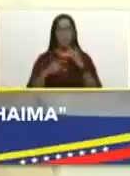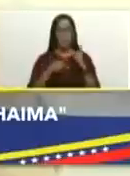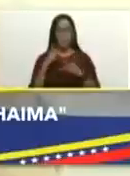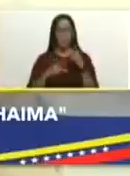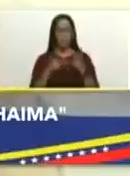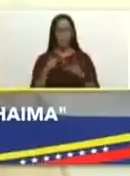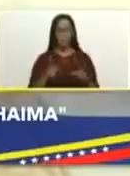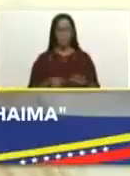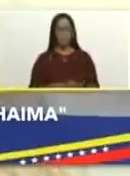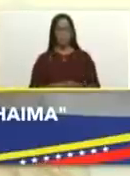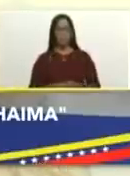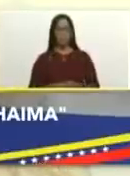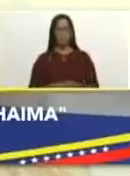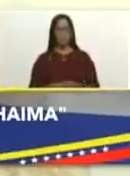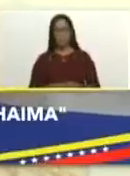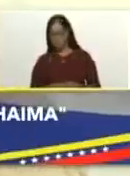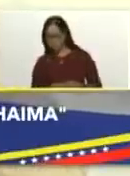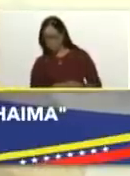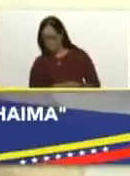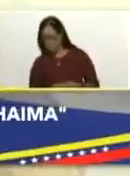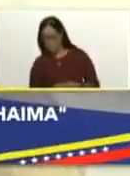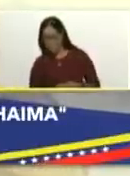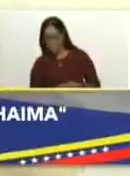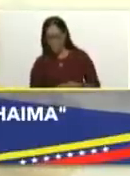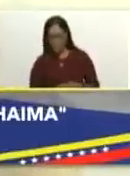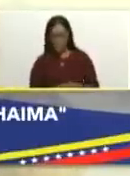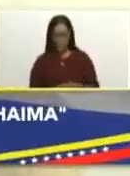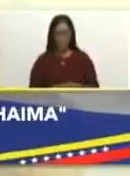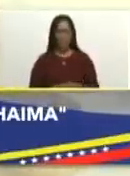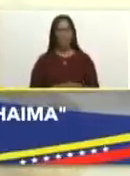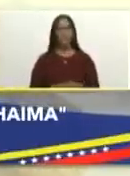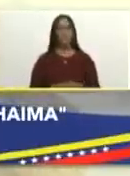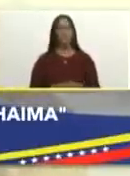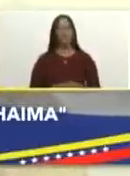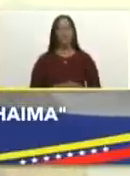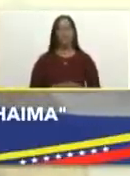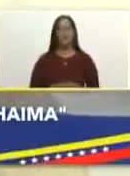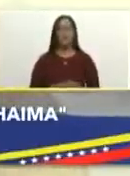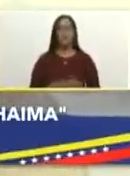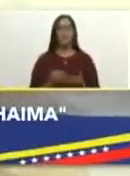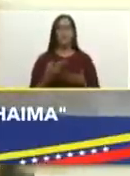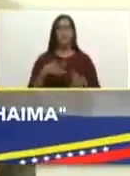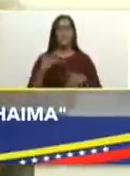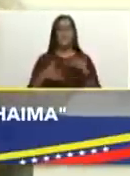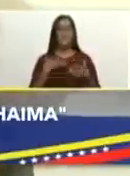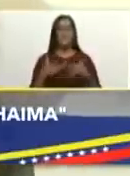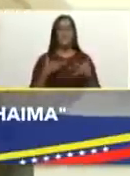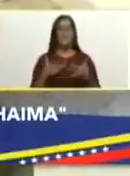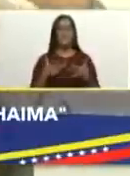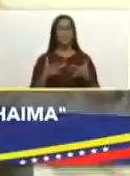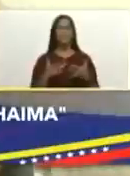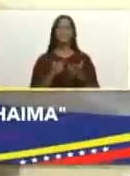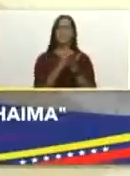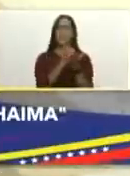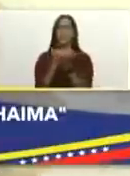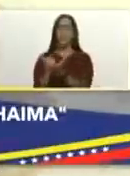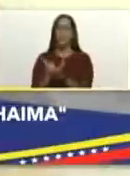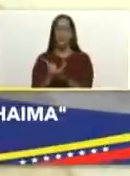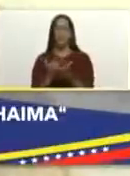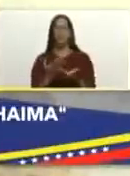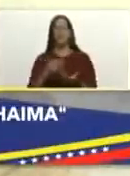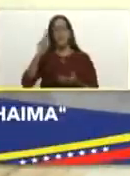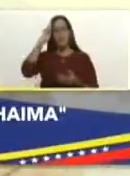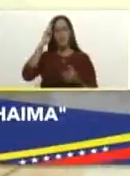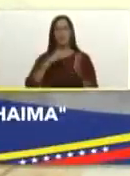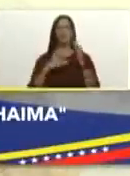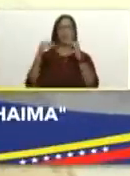con pundonor, porque el que produce siente que está ayudando a una causa superior, que es